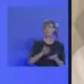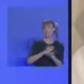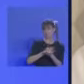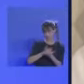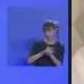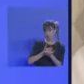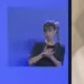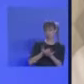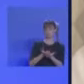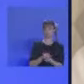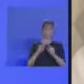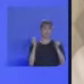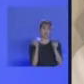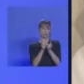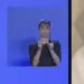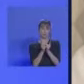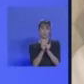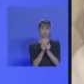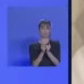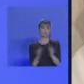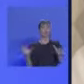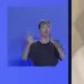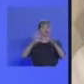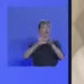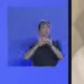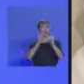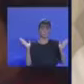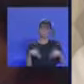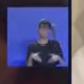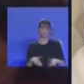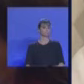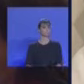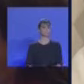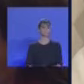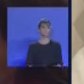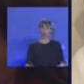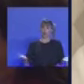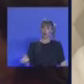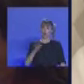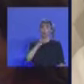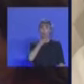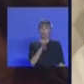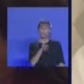tienen menos capacidad económica que las más ricas cada vez tengan más oportunidades de futuro,